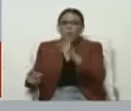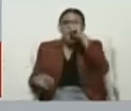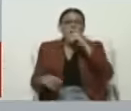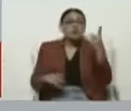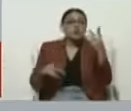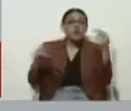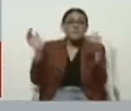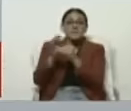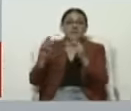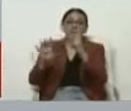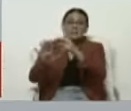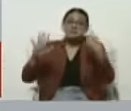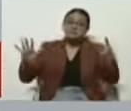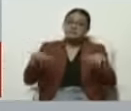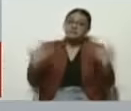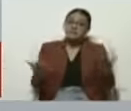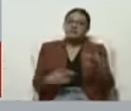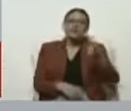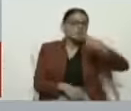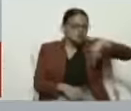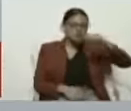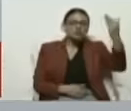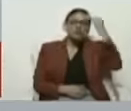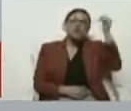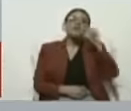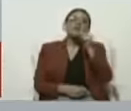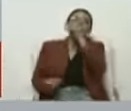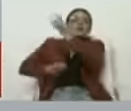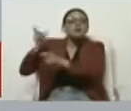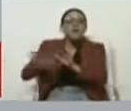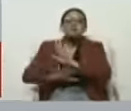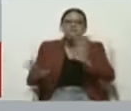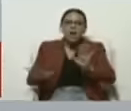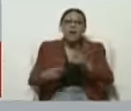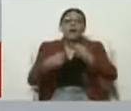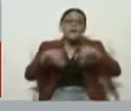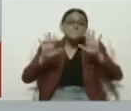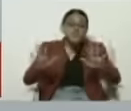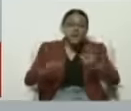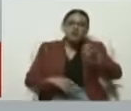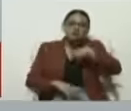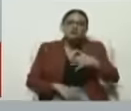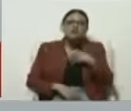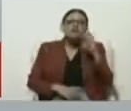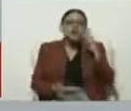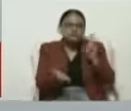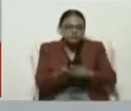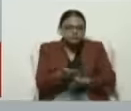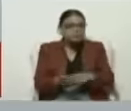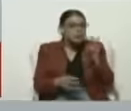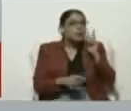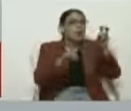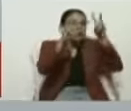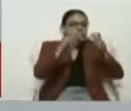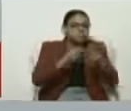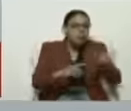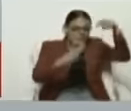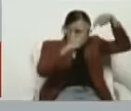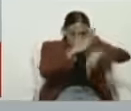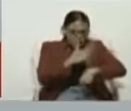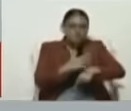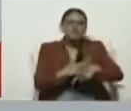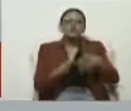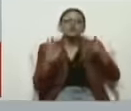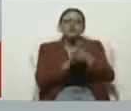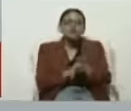17. Sabemos quiénes son, pero requerimos una investigación rigurosa de la Comisión de